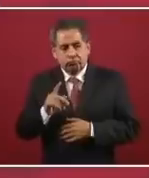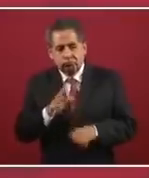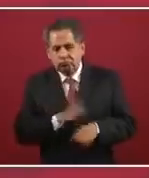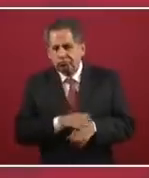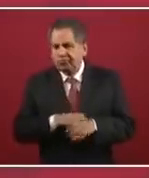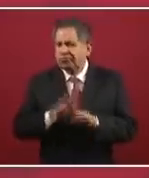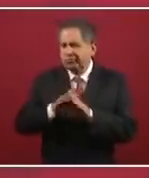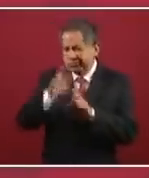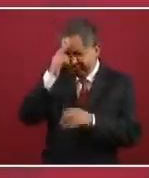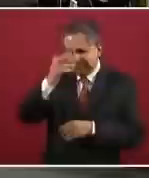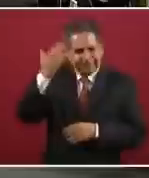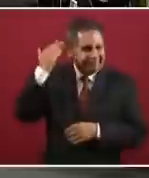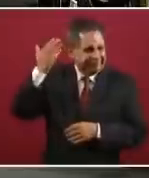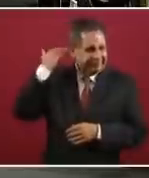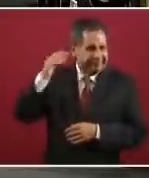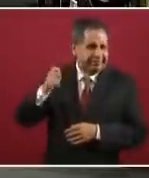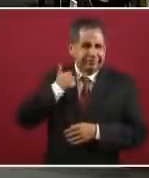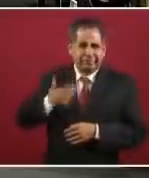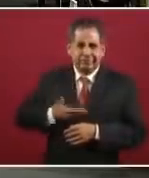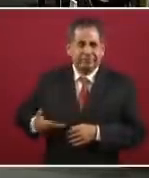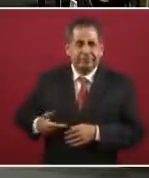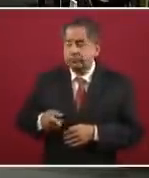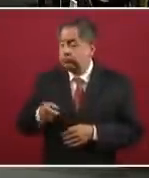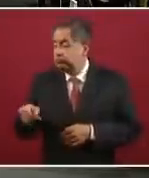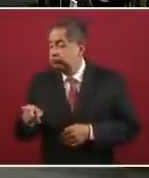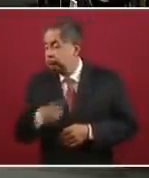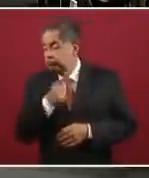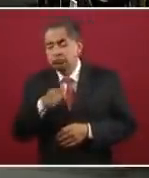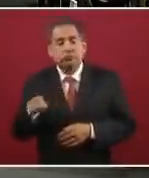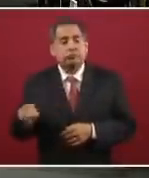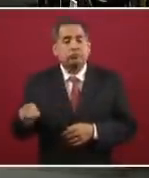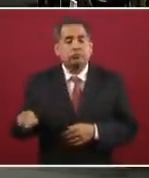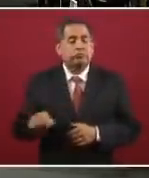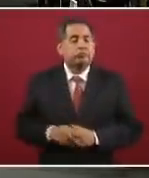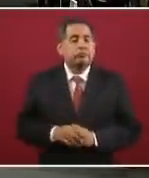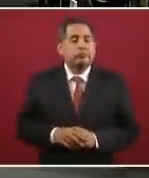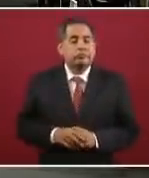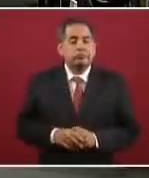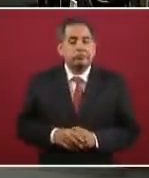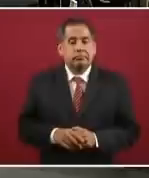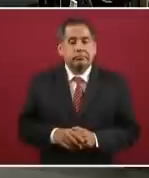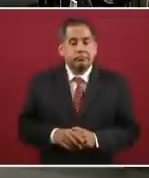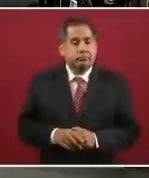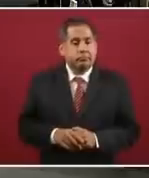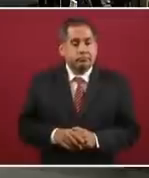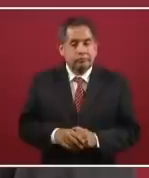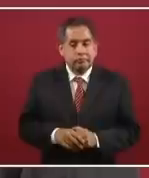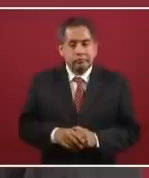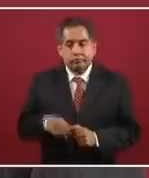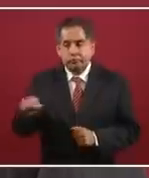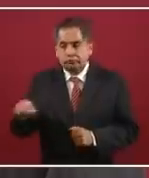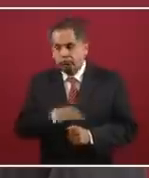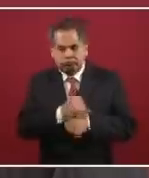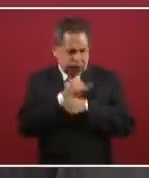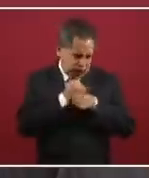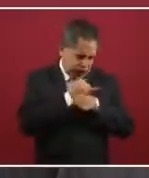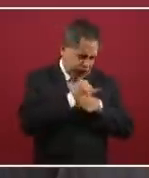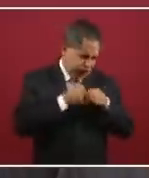como le hacían ellos, mandaban a aplicar auditorías